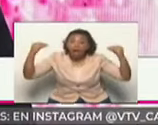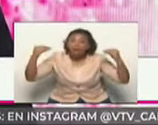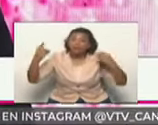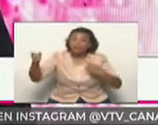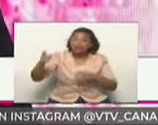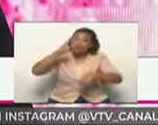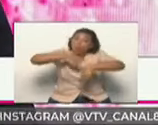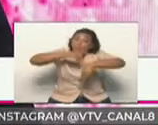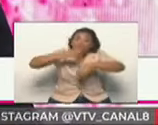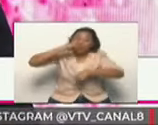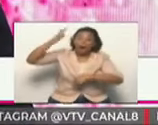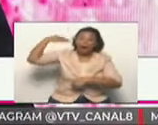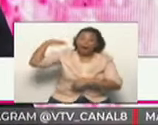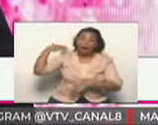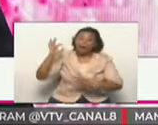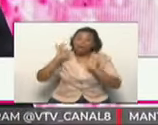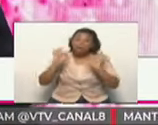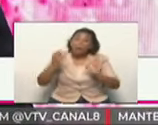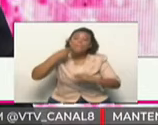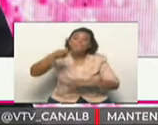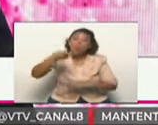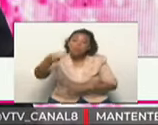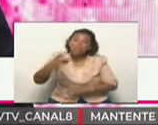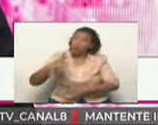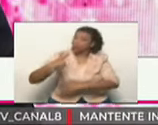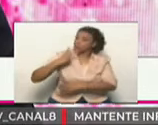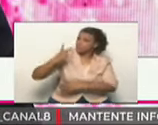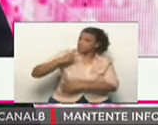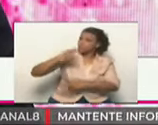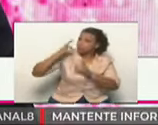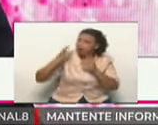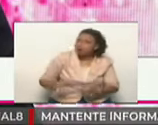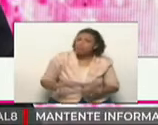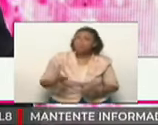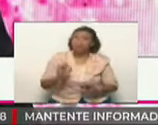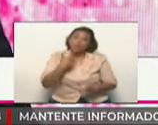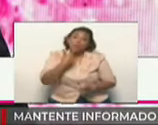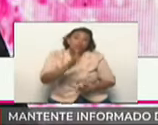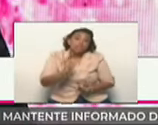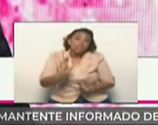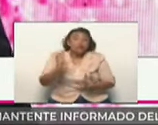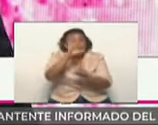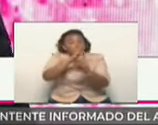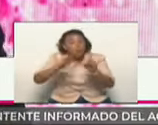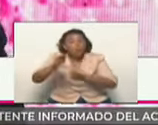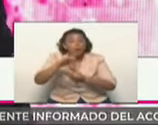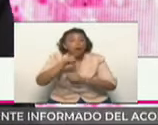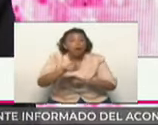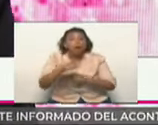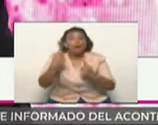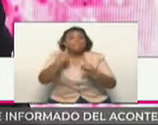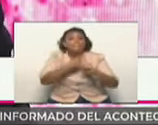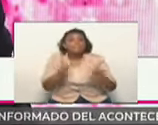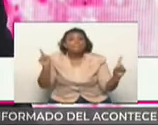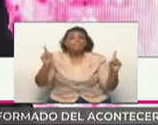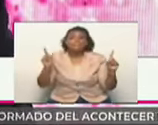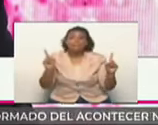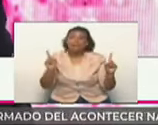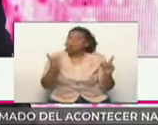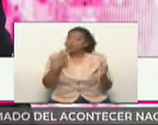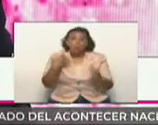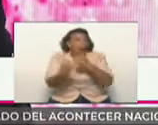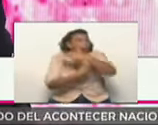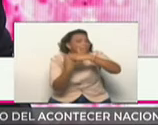su momento cumplió un papel político, diplomático, pudiéramos decir cultural, pero no tenía la